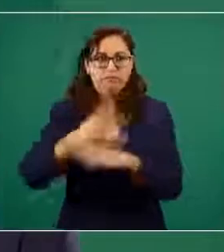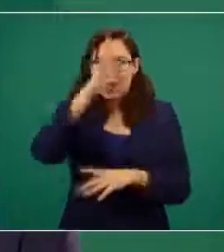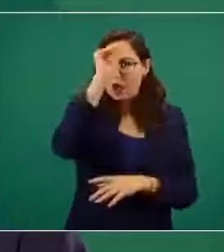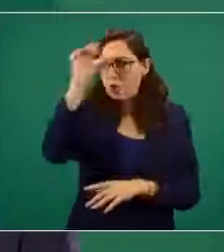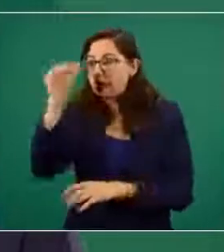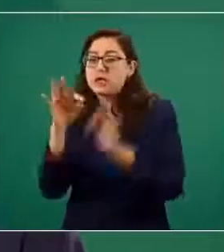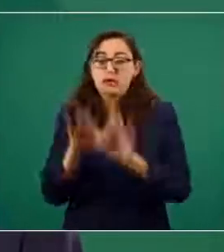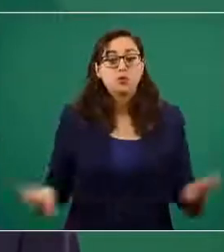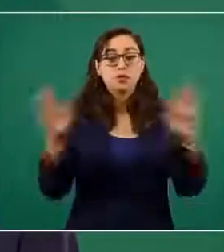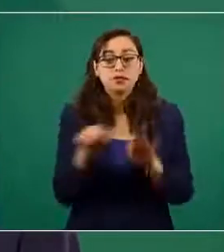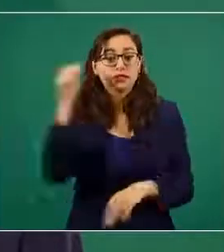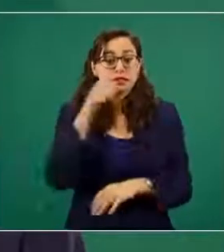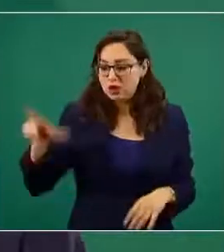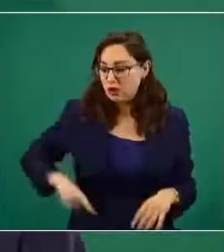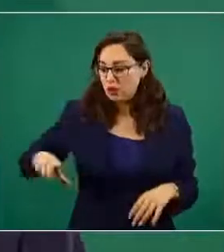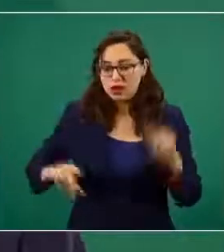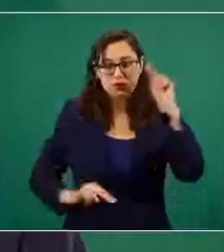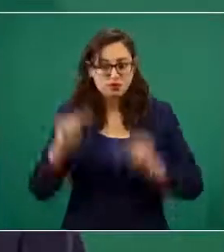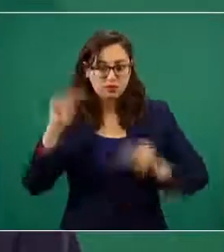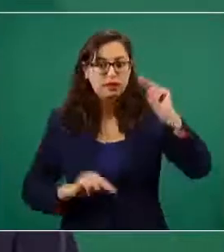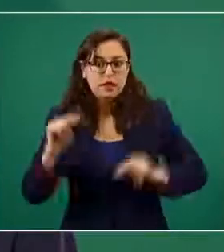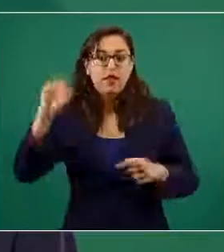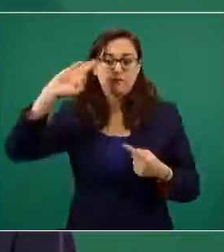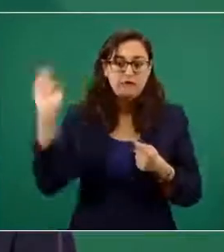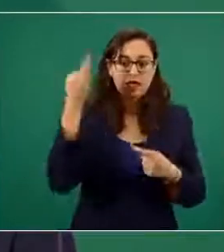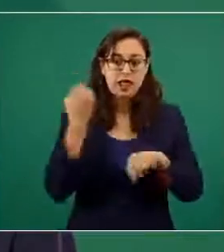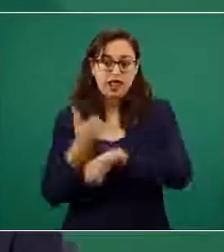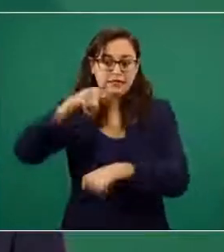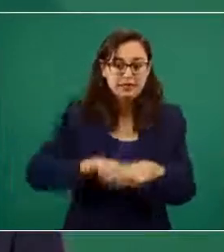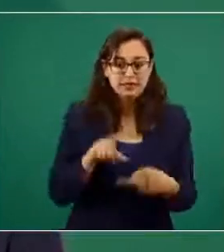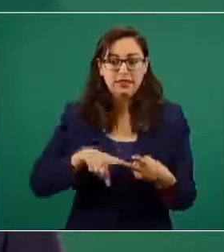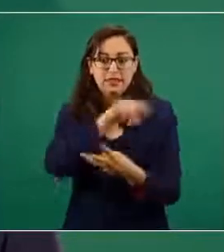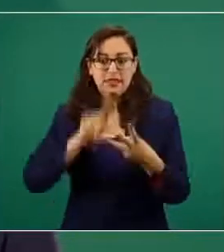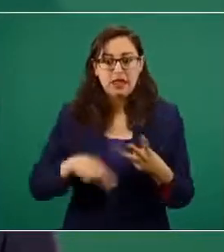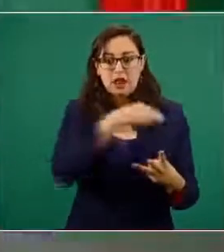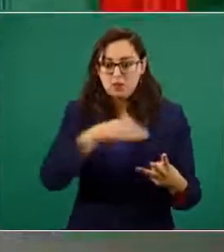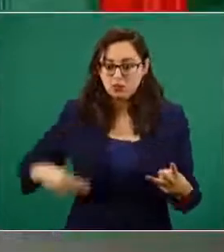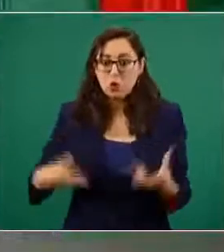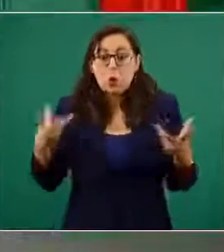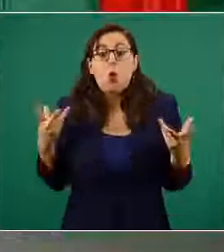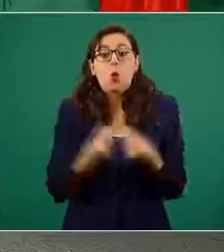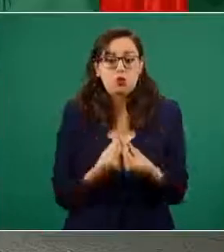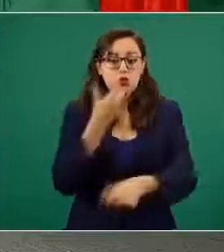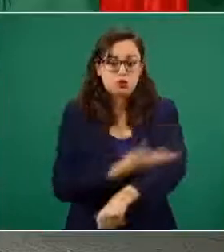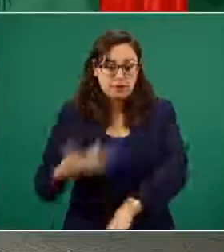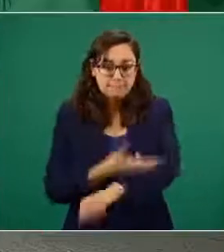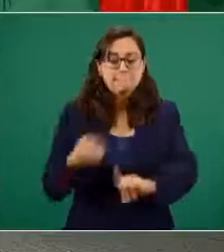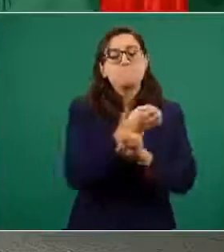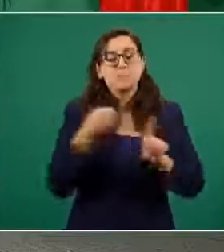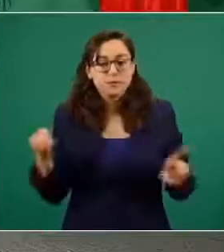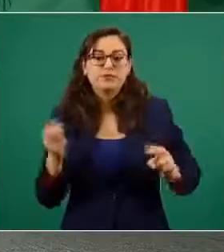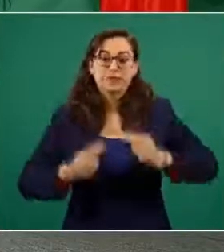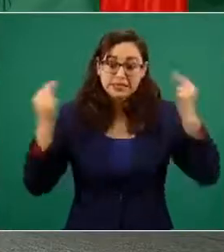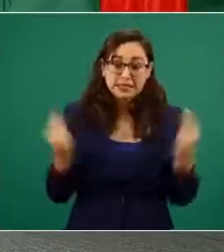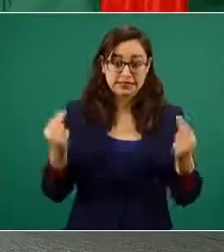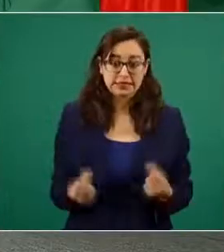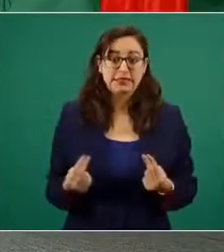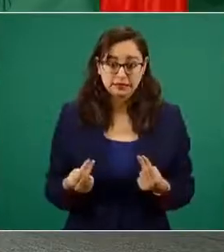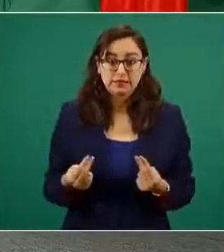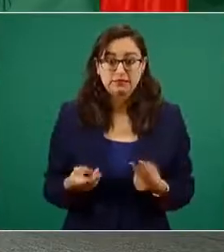cooperación armónica de todos los órdenes de gobierno, el federal, el estatal, el municipal. Es muy deseable la contribución de distintos